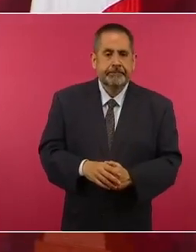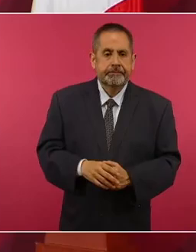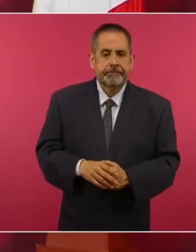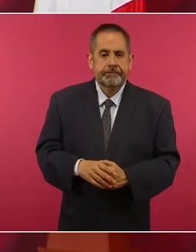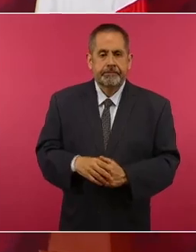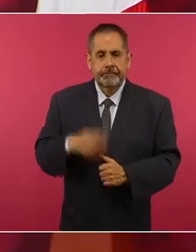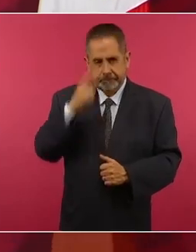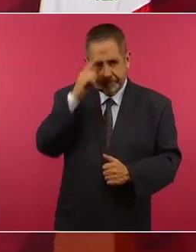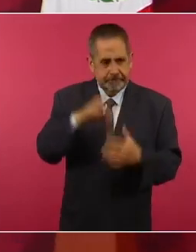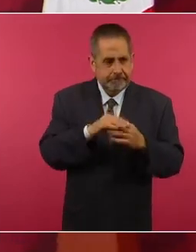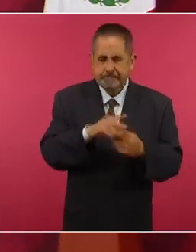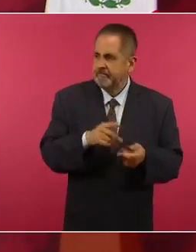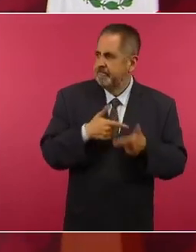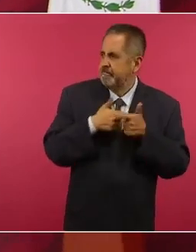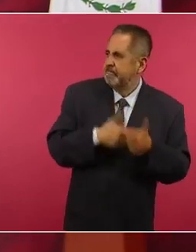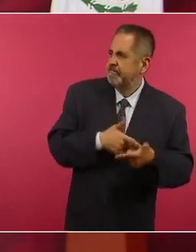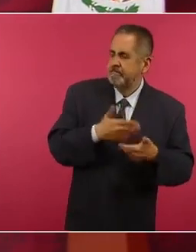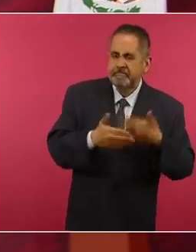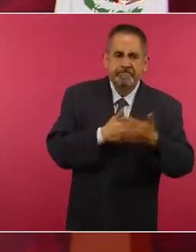para